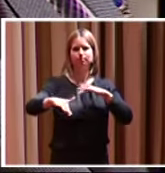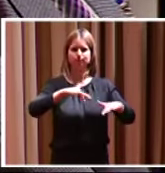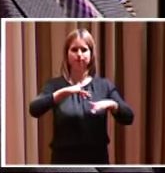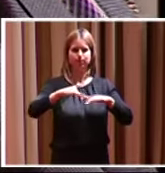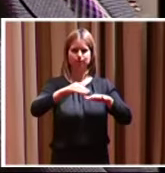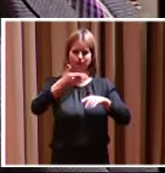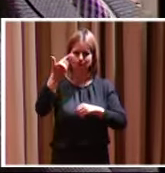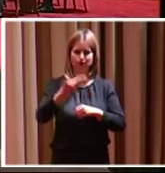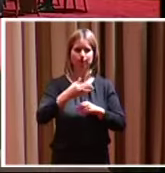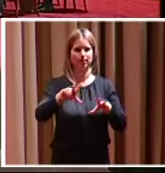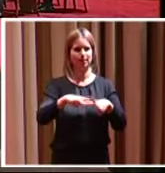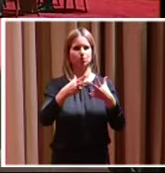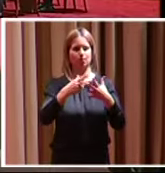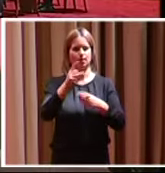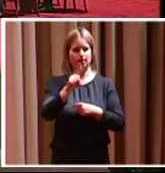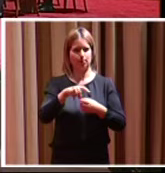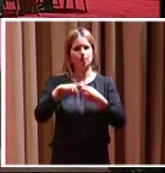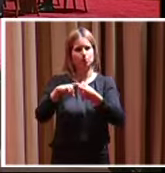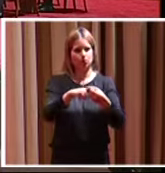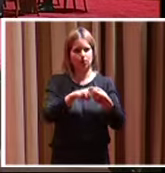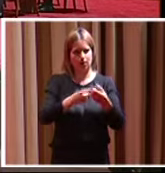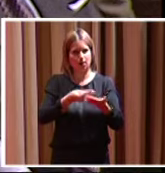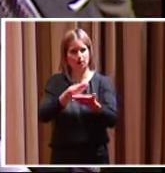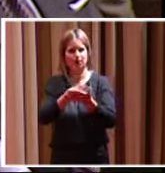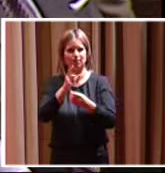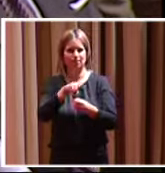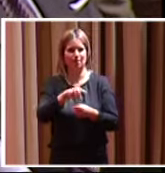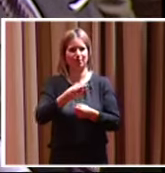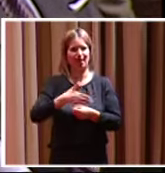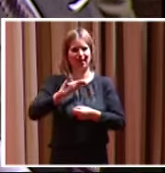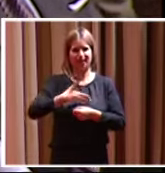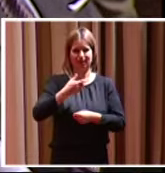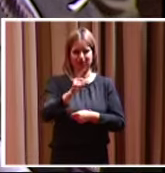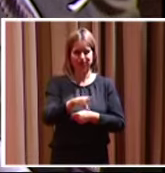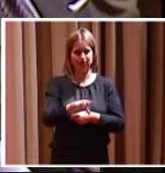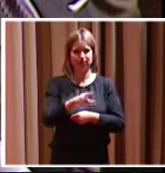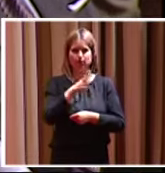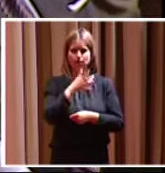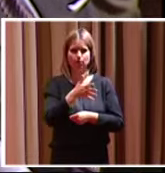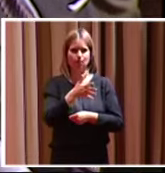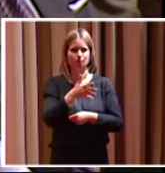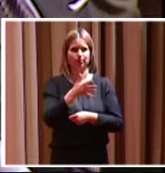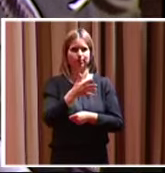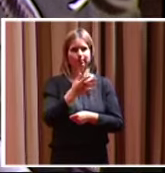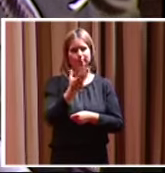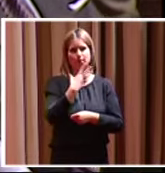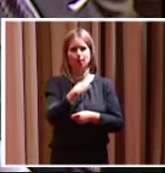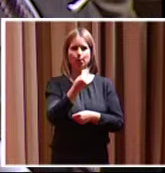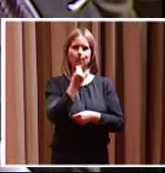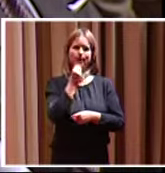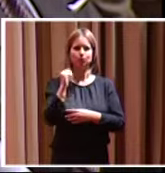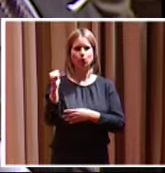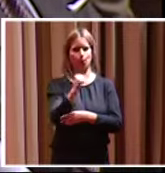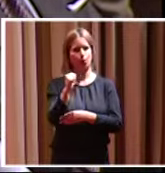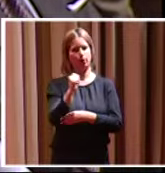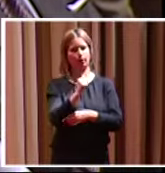sociedad. También aportan solidaridad, caridad, no solo por poner bellos cortejos procesionales